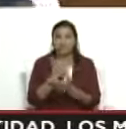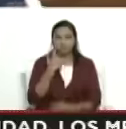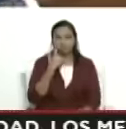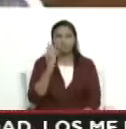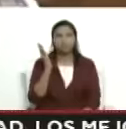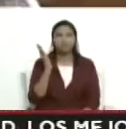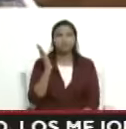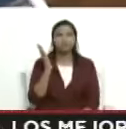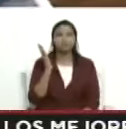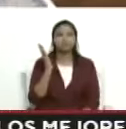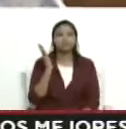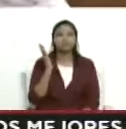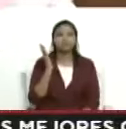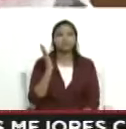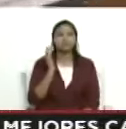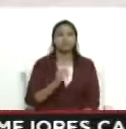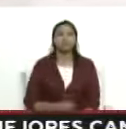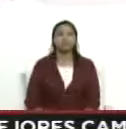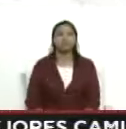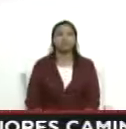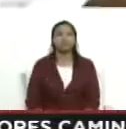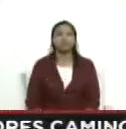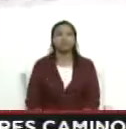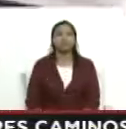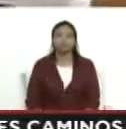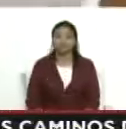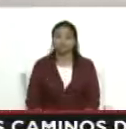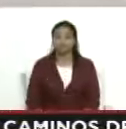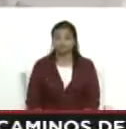Paro general. Aquí está, mira.